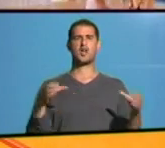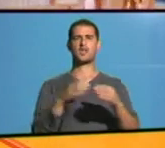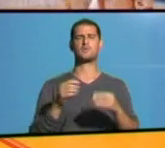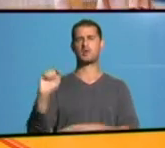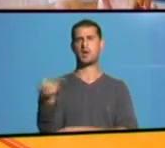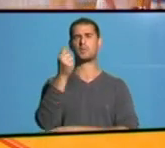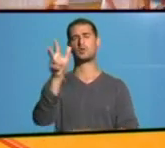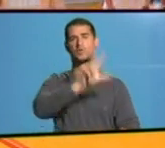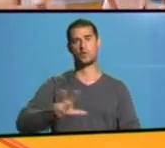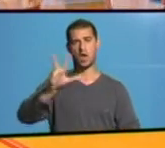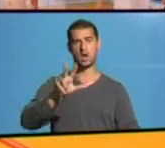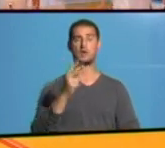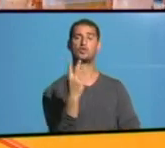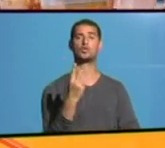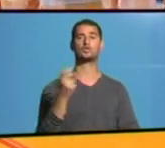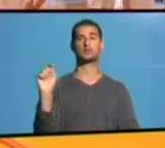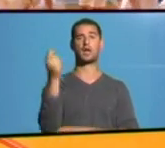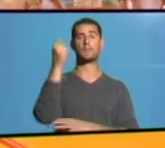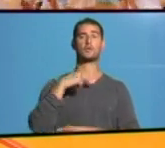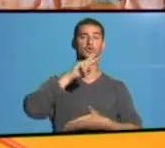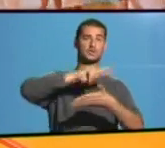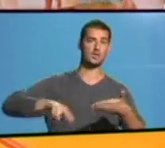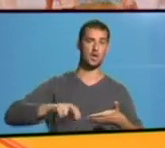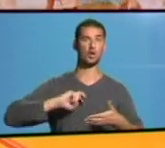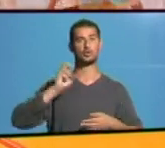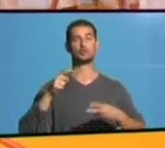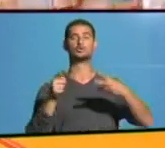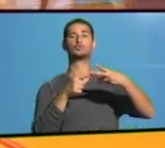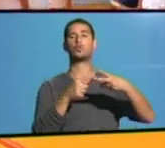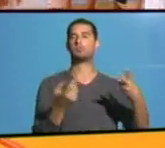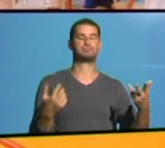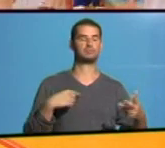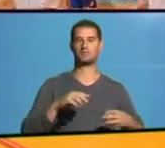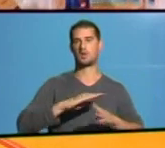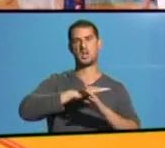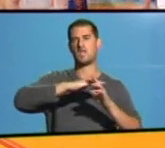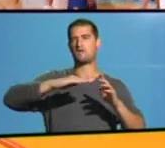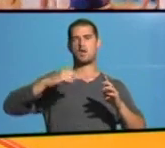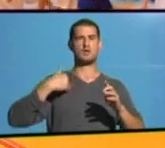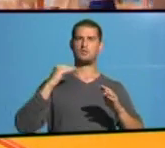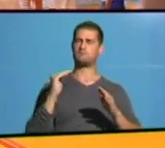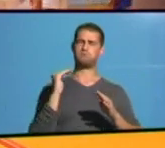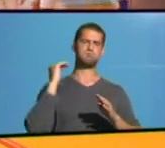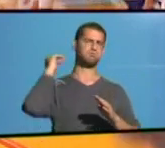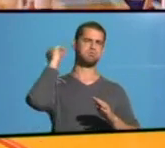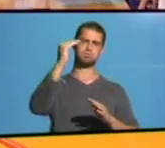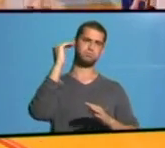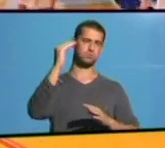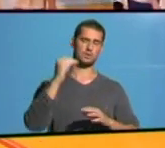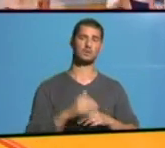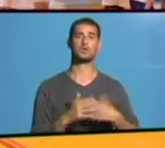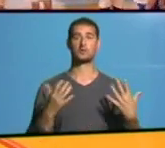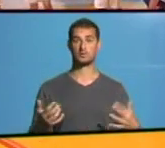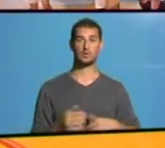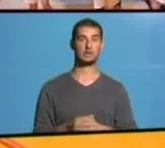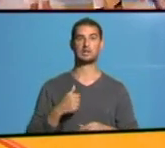campeón nacional, dous equipos campeóns galegos, outros dous equipos subcampeóns galegos. O nivel quedou, o listón quedou moi alto e, bueno,